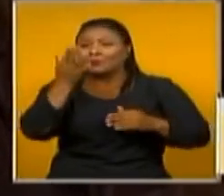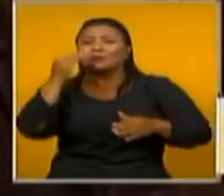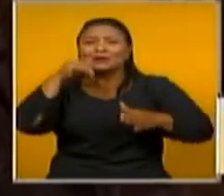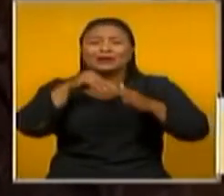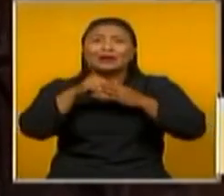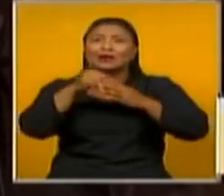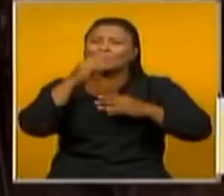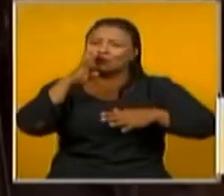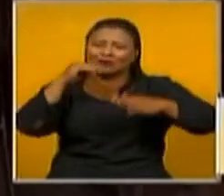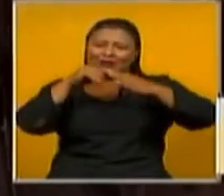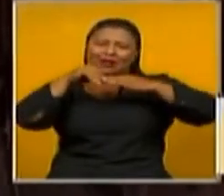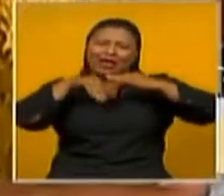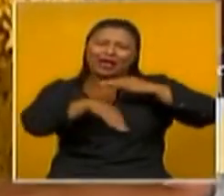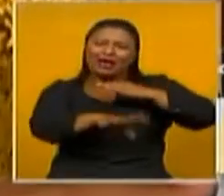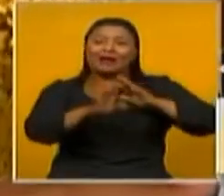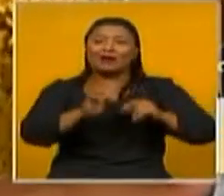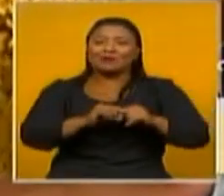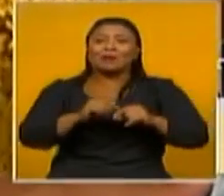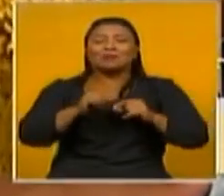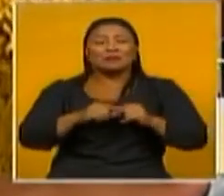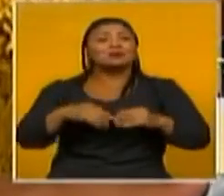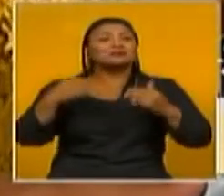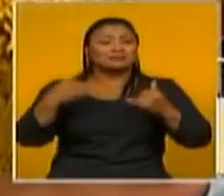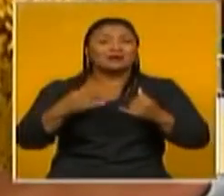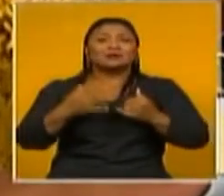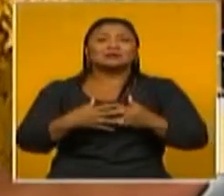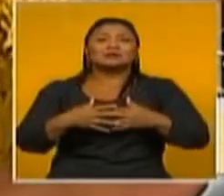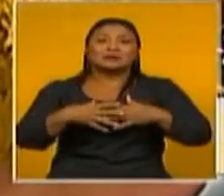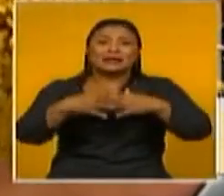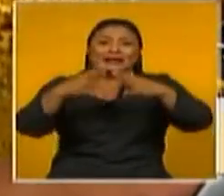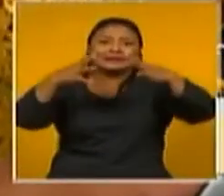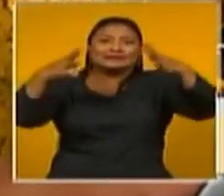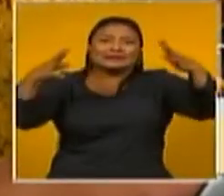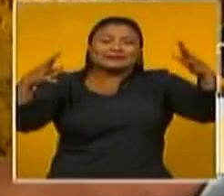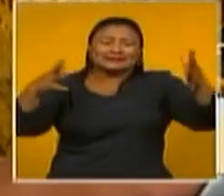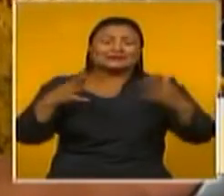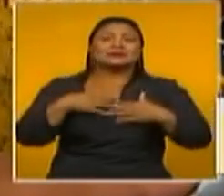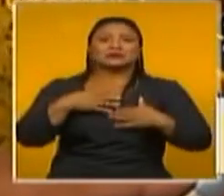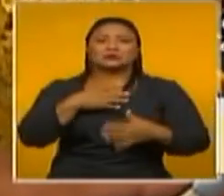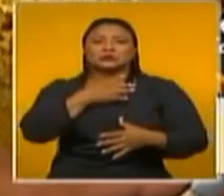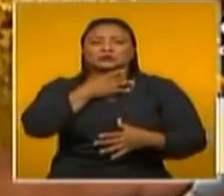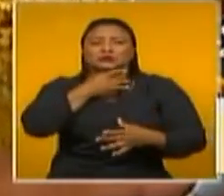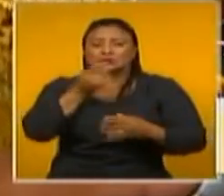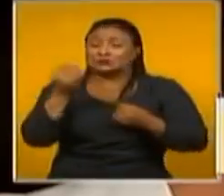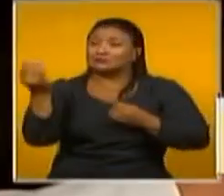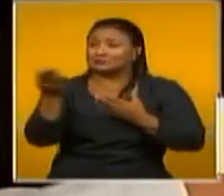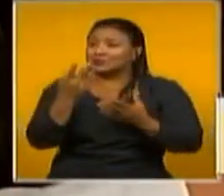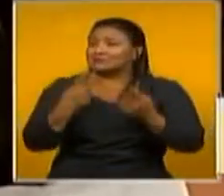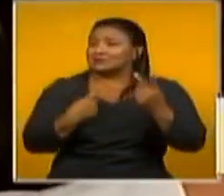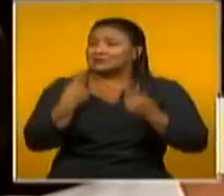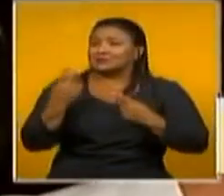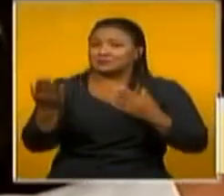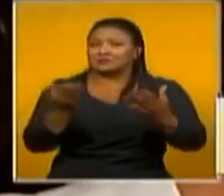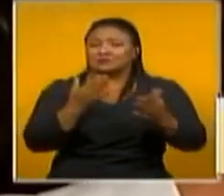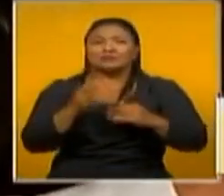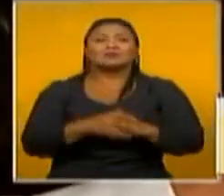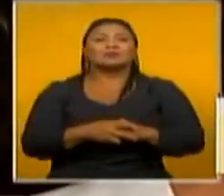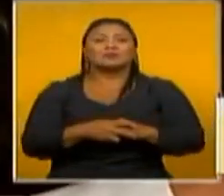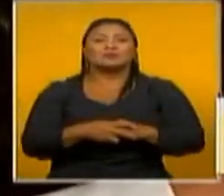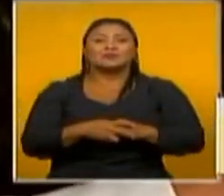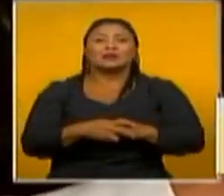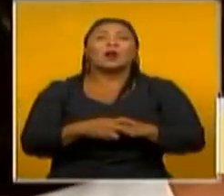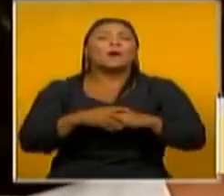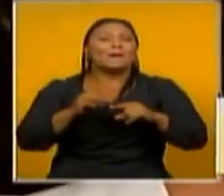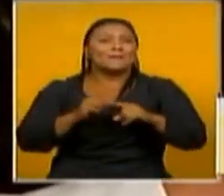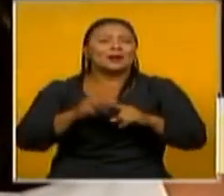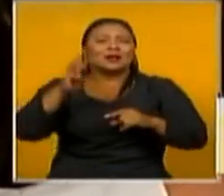bajo tierra, entonces sí, bastante que tenga adrenalina para las personas igualmente que puedan venir a visitarlo. Bueno, esta mina es una de las